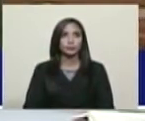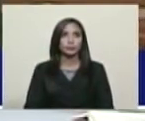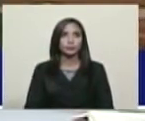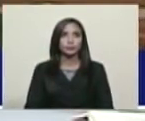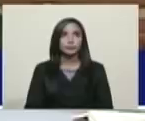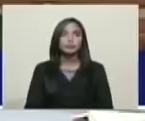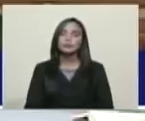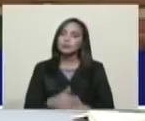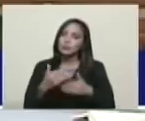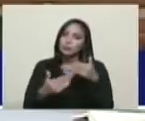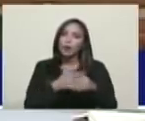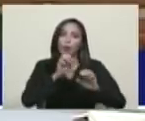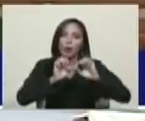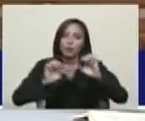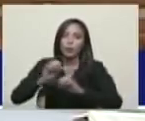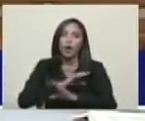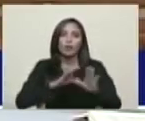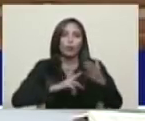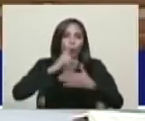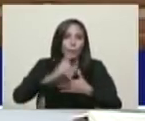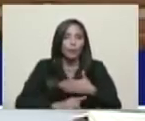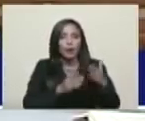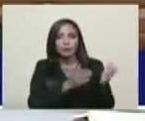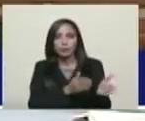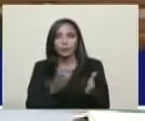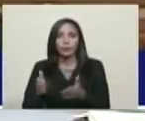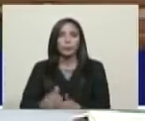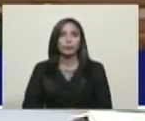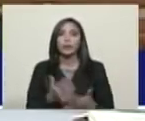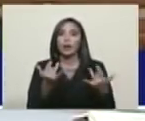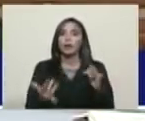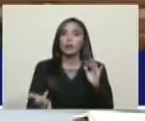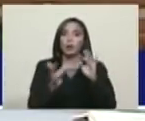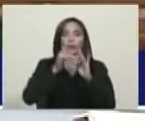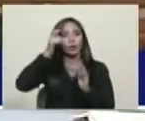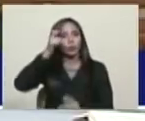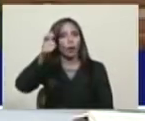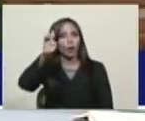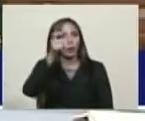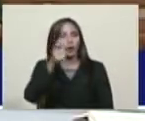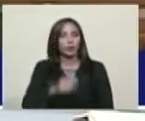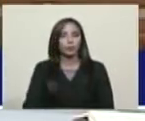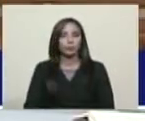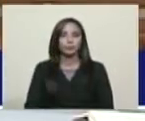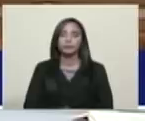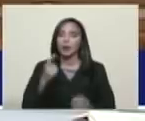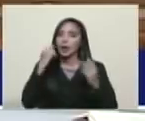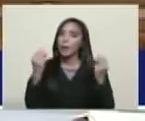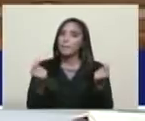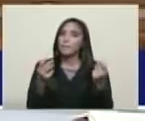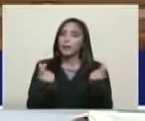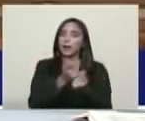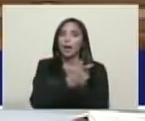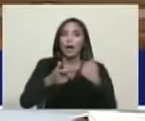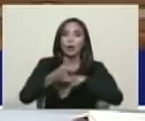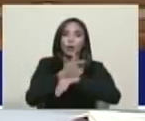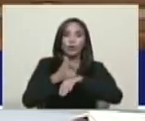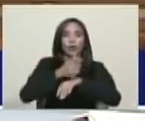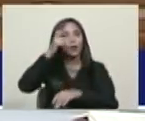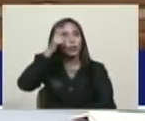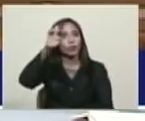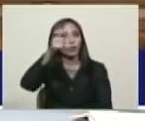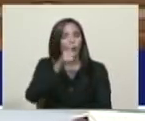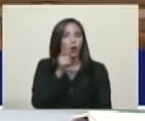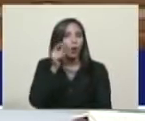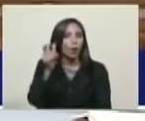Continúen el seguimiento de este plan. Y ahora vamos a hacer un pase al Guárico. Atención, gobernador